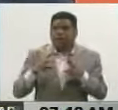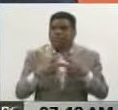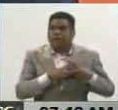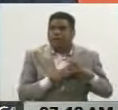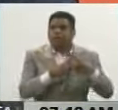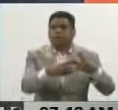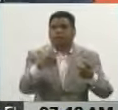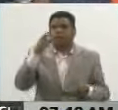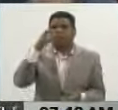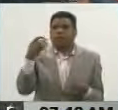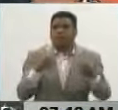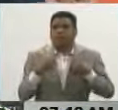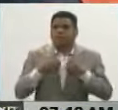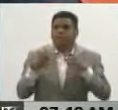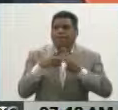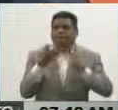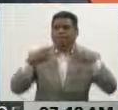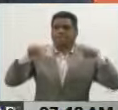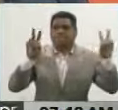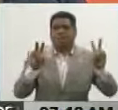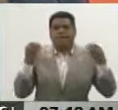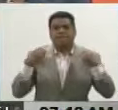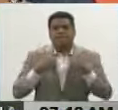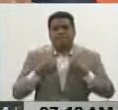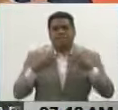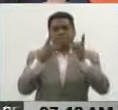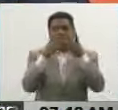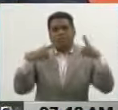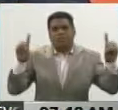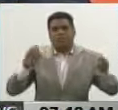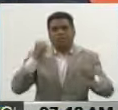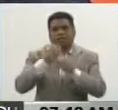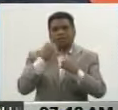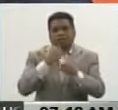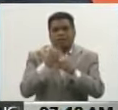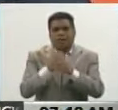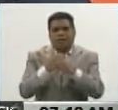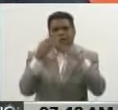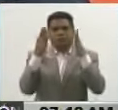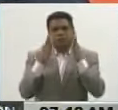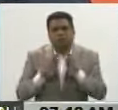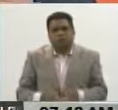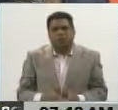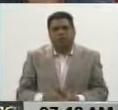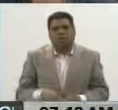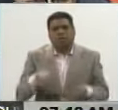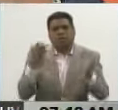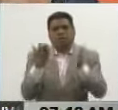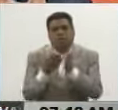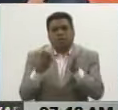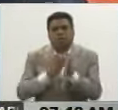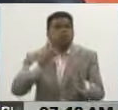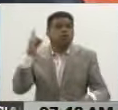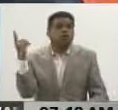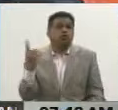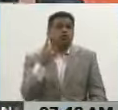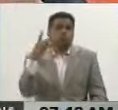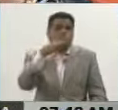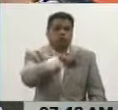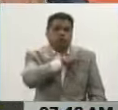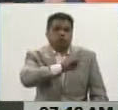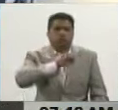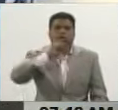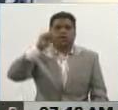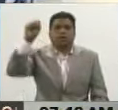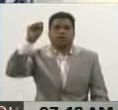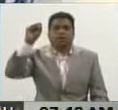vivir en paz y de vivir en democracia. Los trabajadores y trabajadoras de la educación, solamente en socialismo y solamente